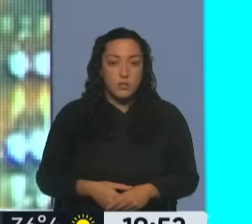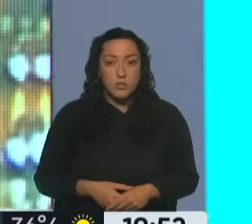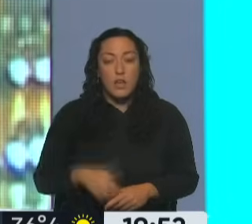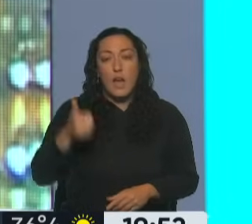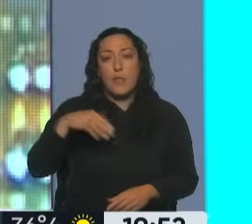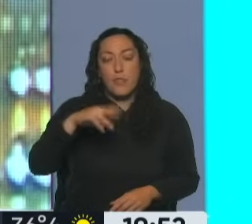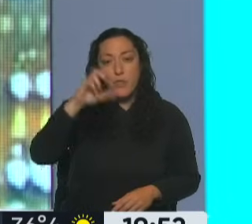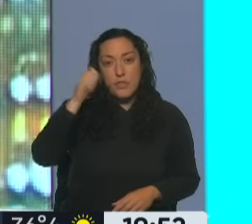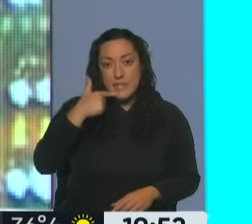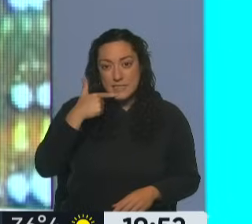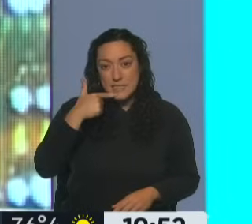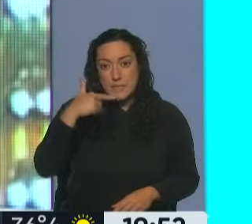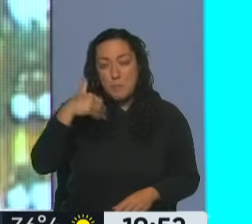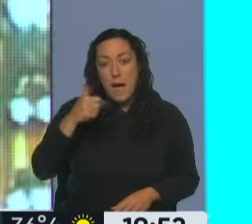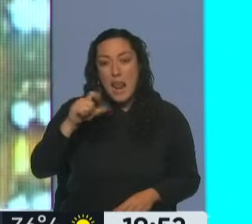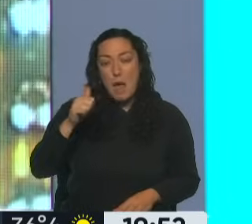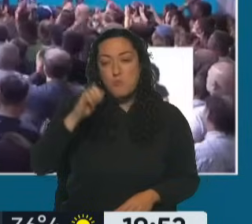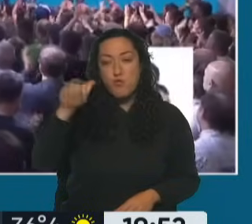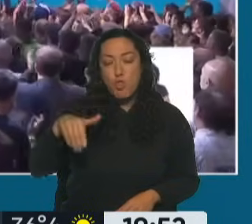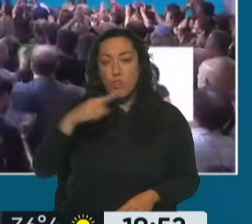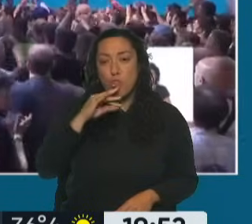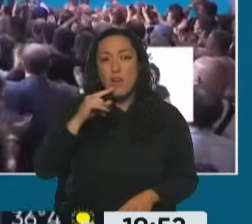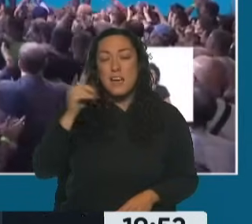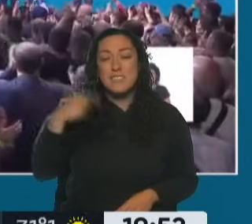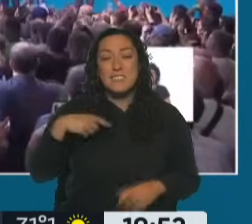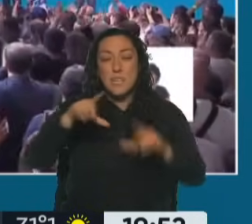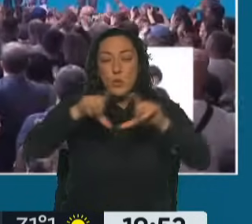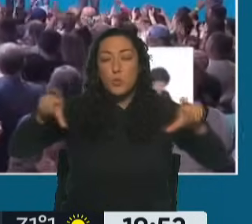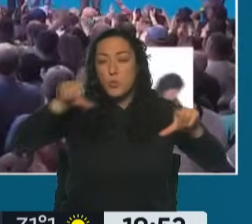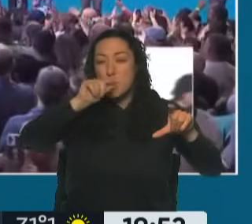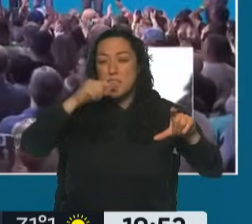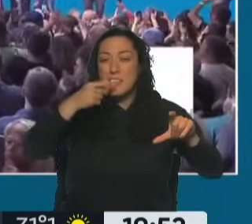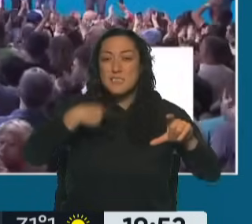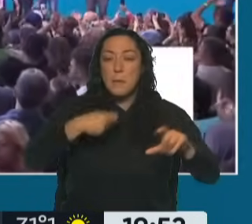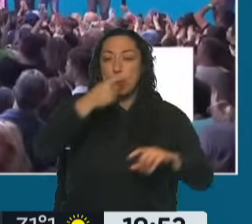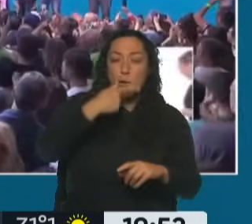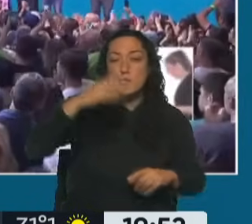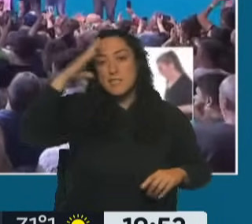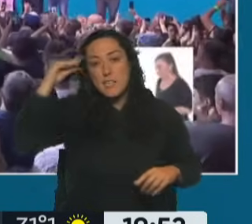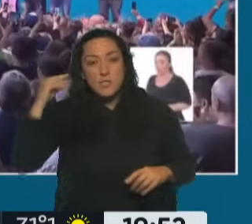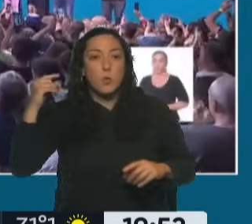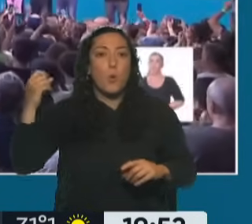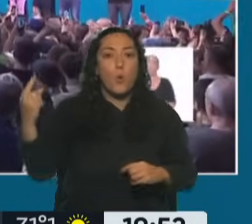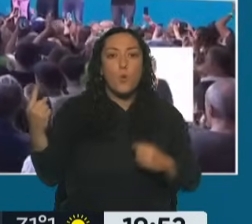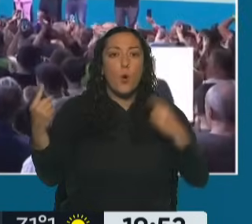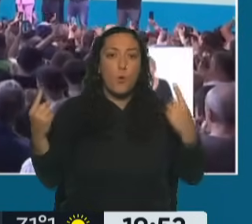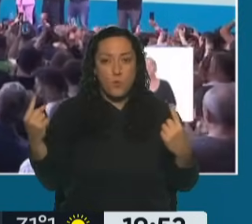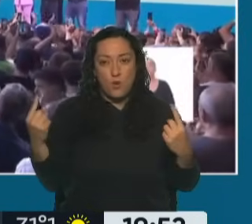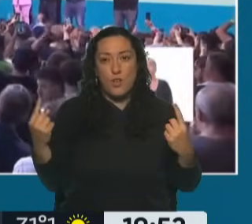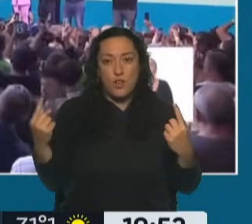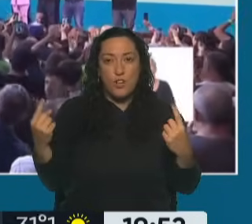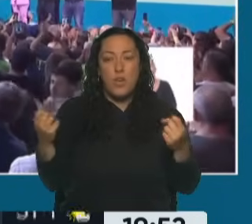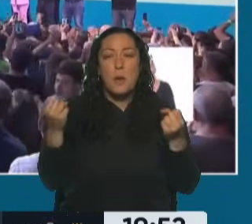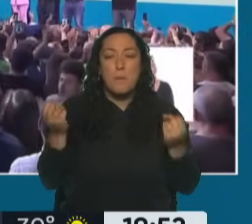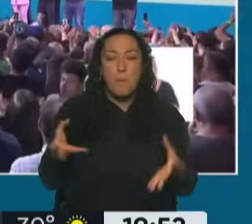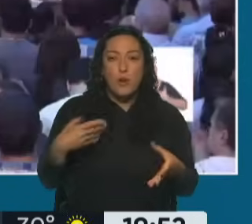Malamud hizo un tuit en la que dicen, bueno, Mauricio y Cristina están 1-1 porque